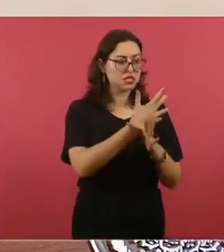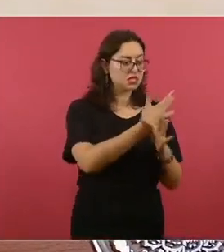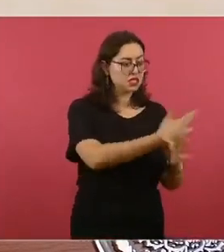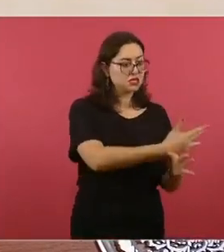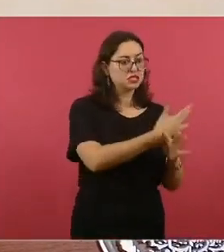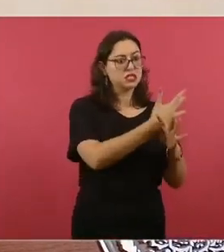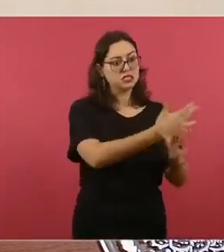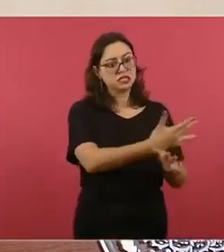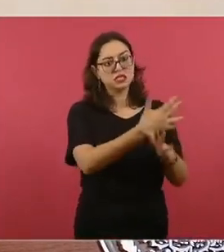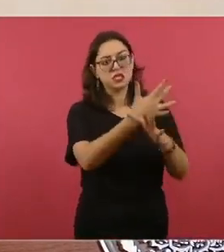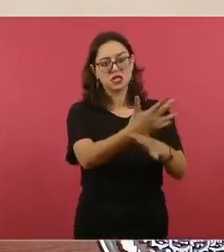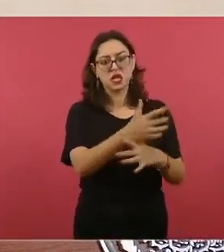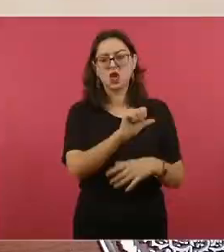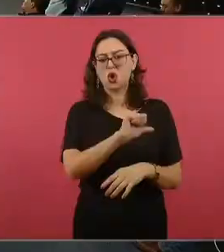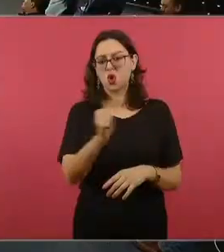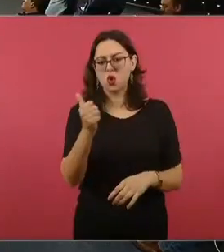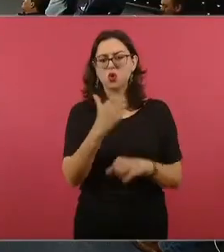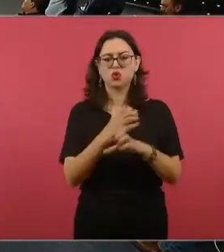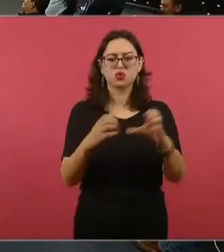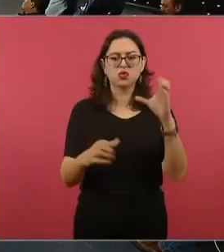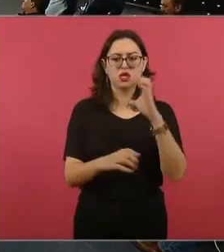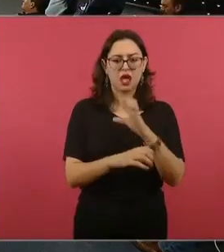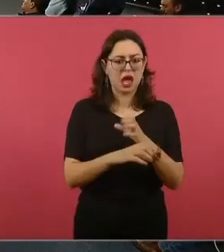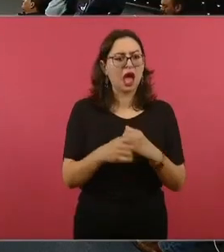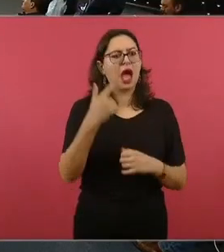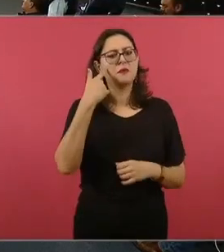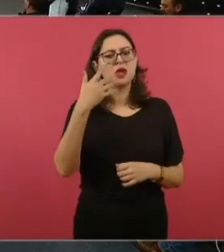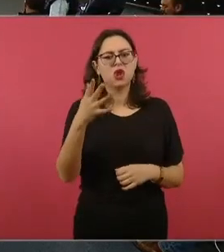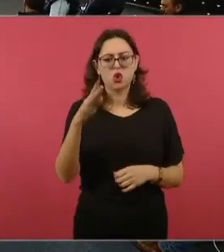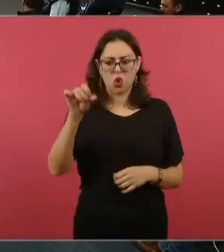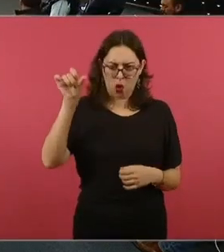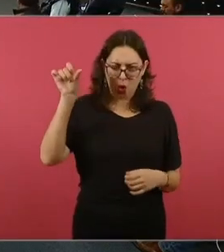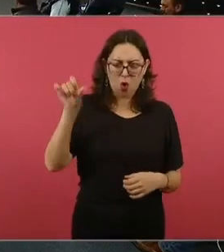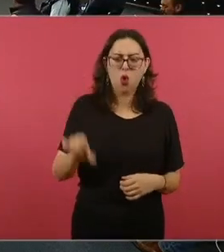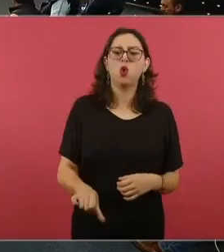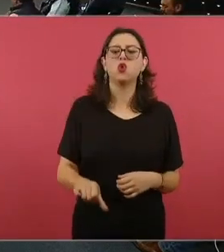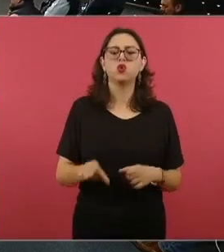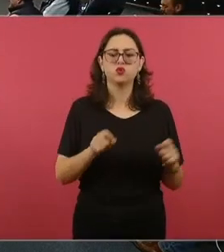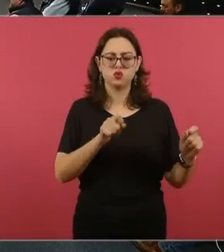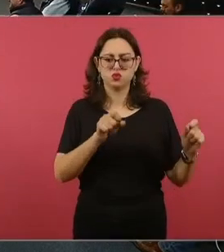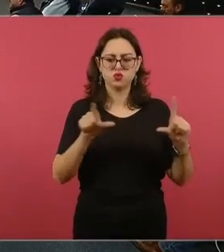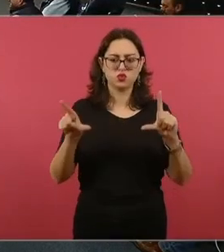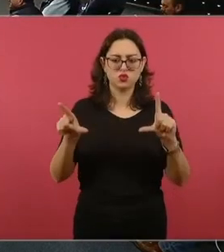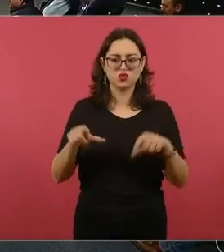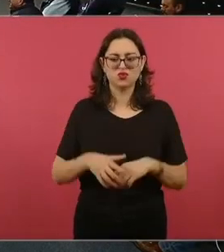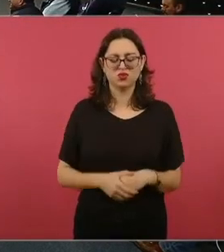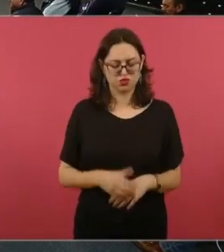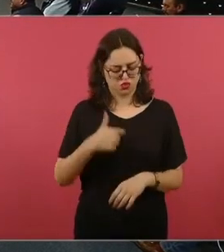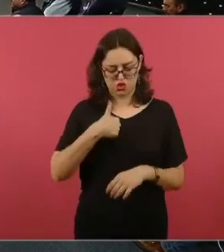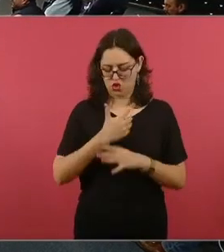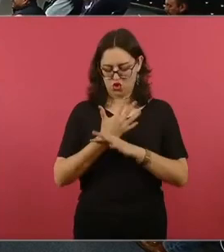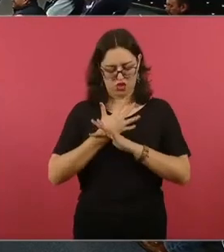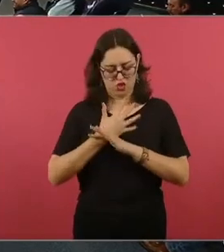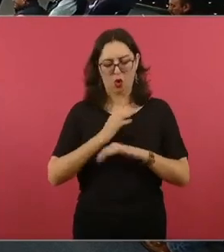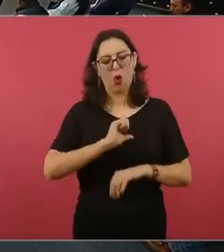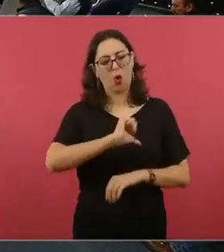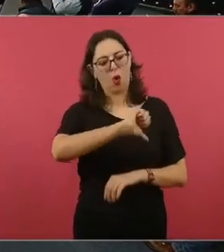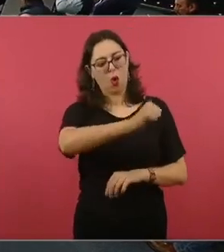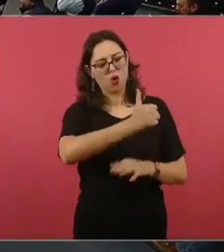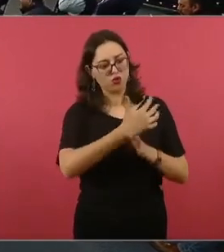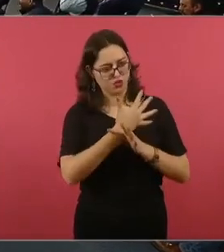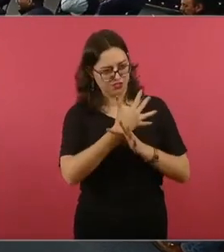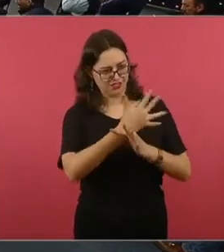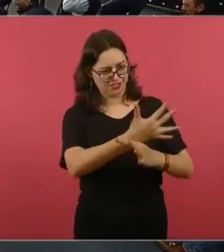cosas. ¿Por qué no la de hoy? Que les va a gustar mucho también a